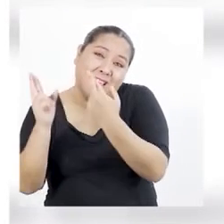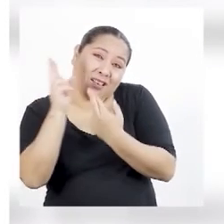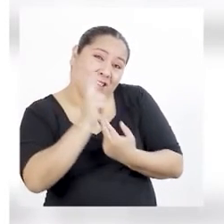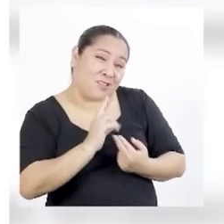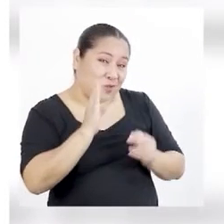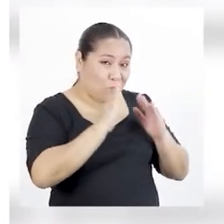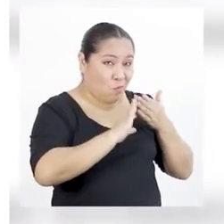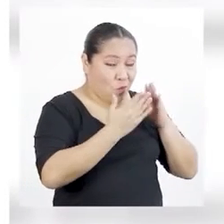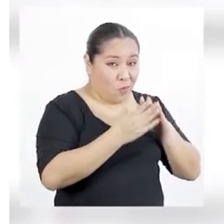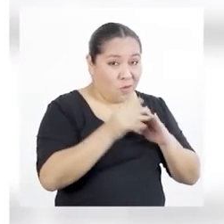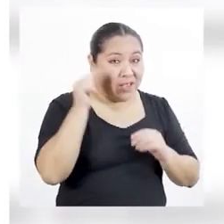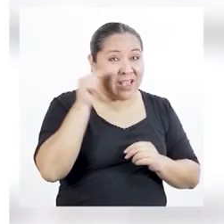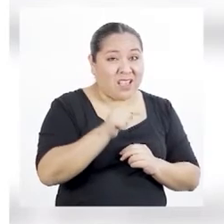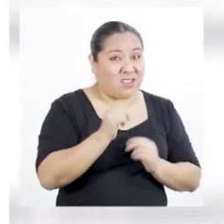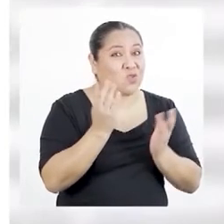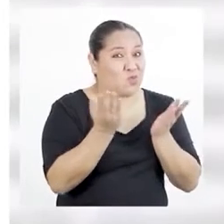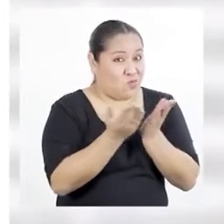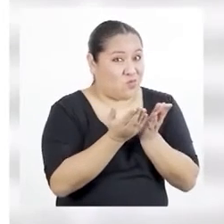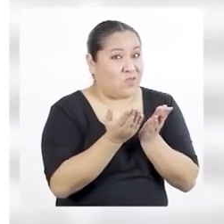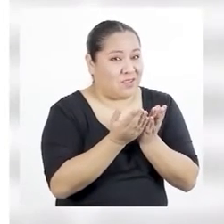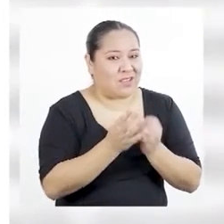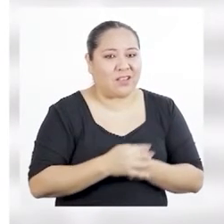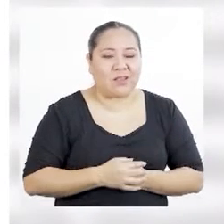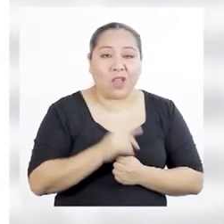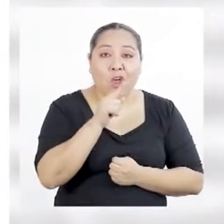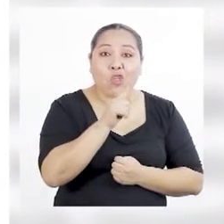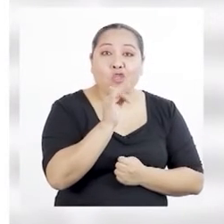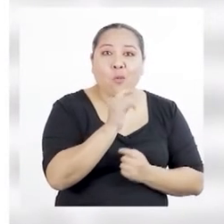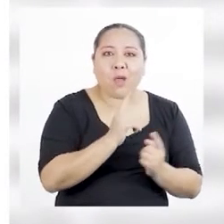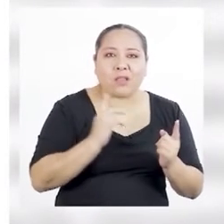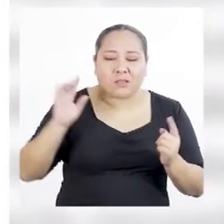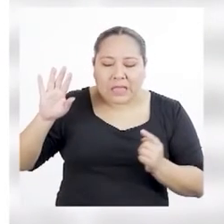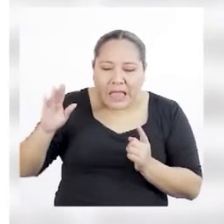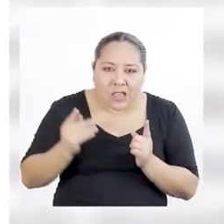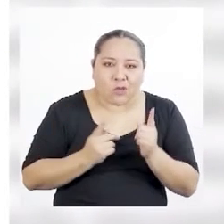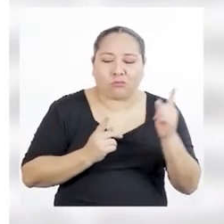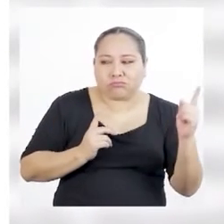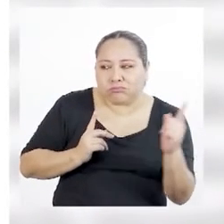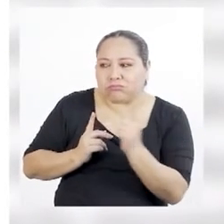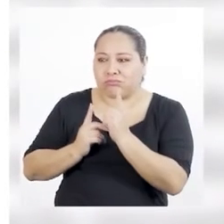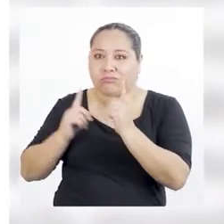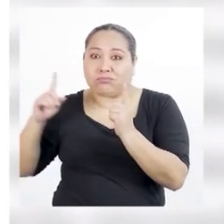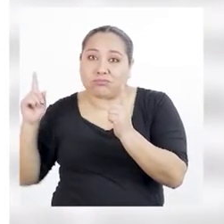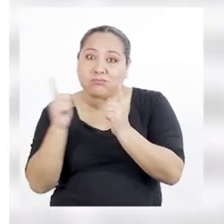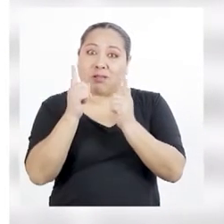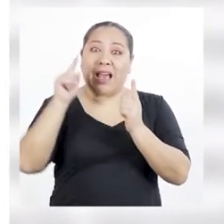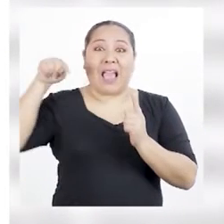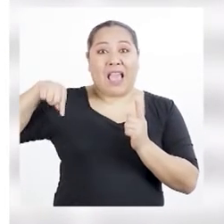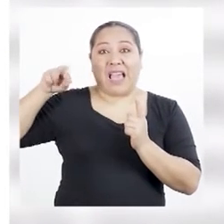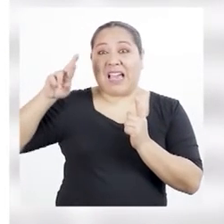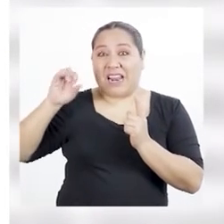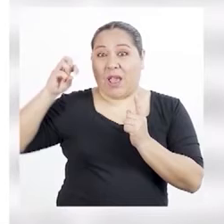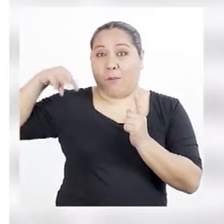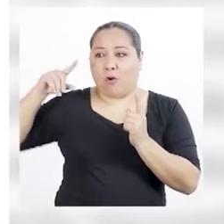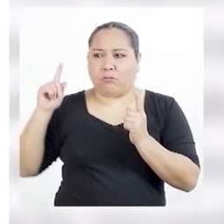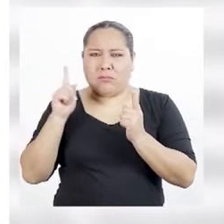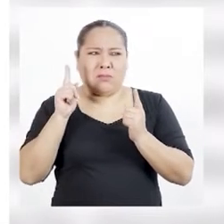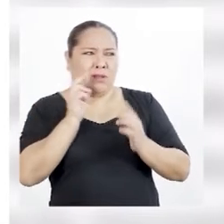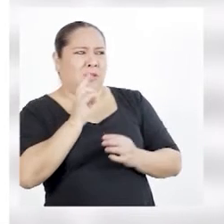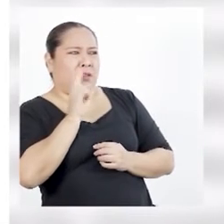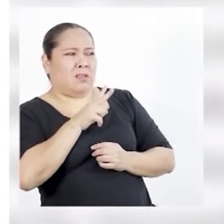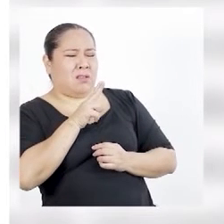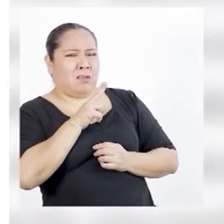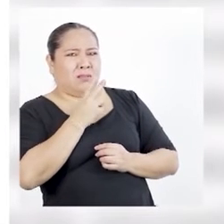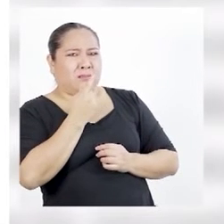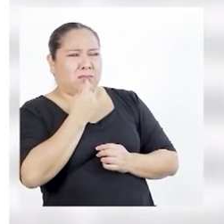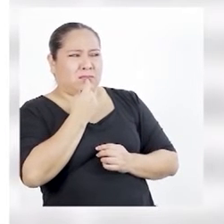su pueblo y a su colegio. Cuando Tomás regresó a las clases, se encontró con Ramón. Ramón lo miró